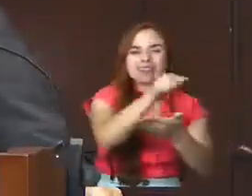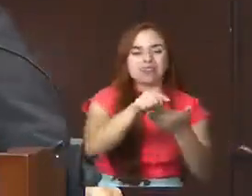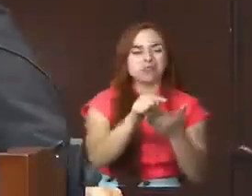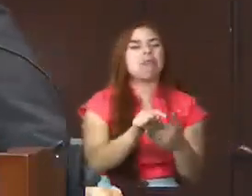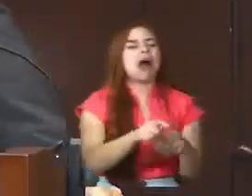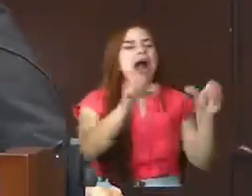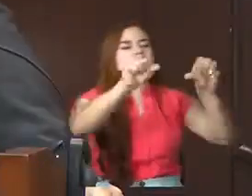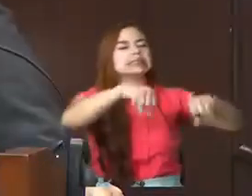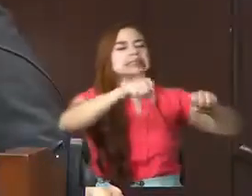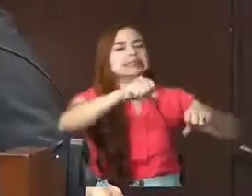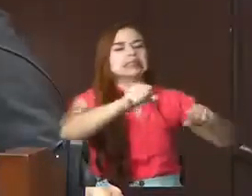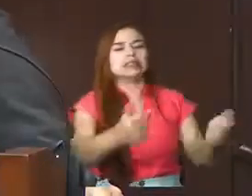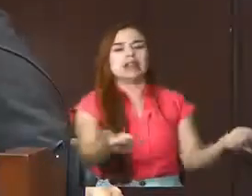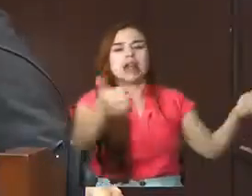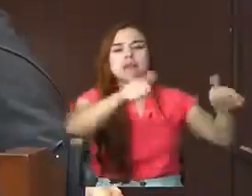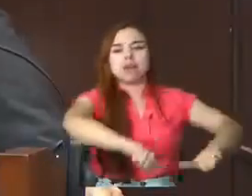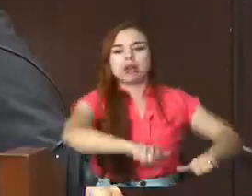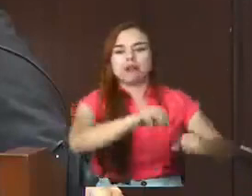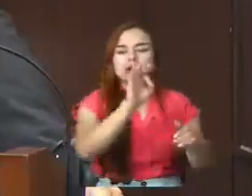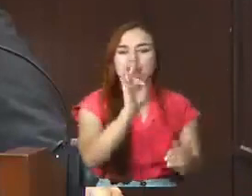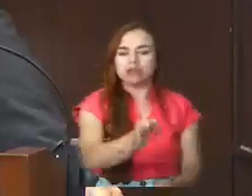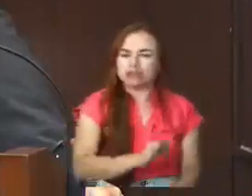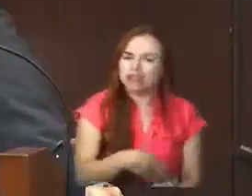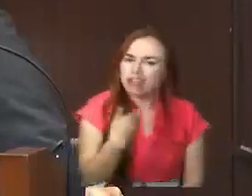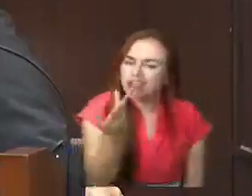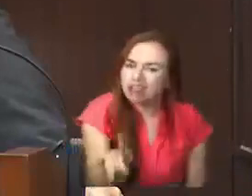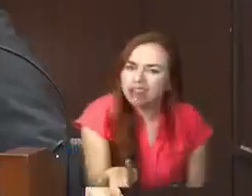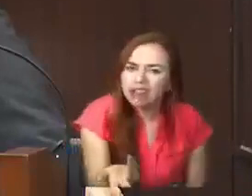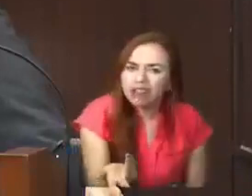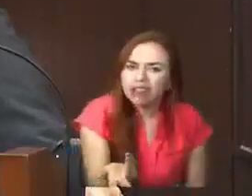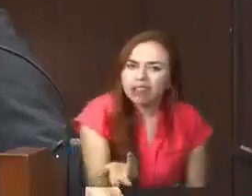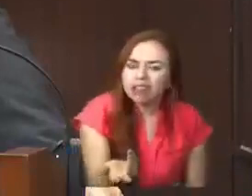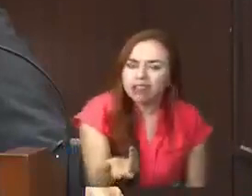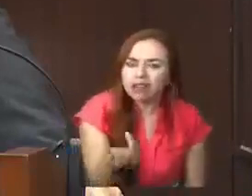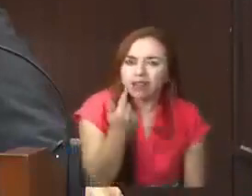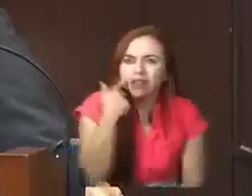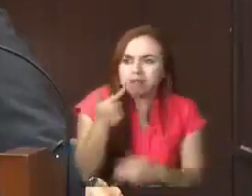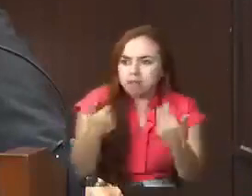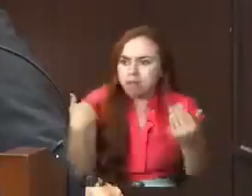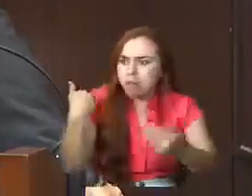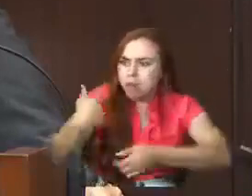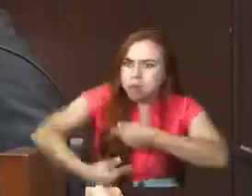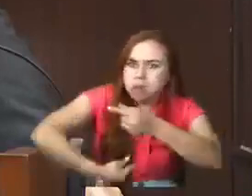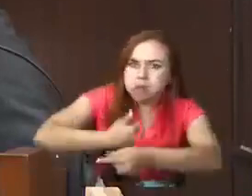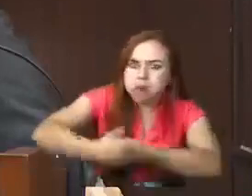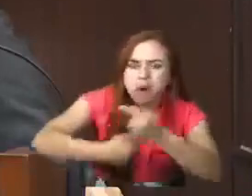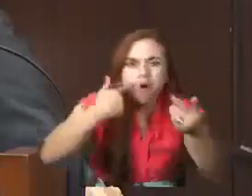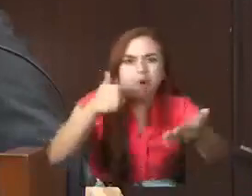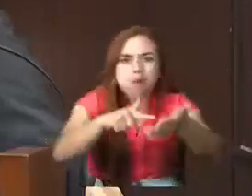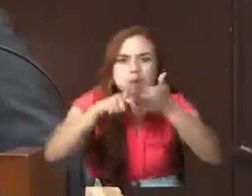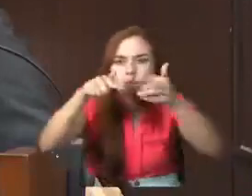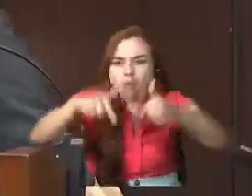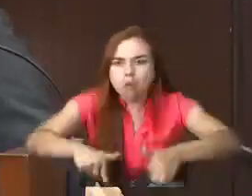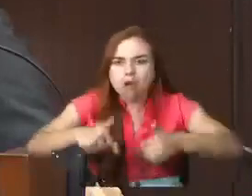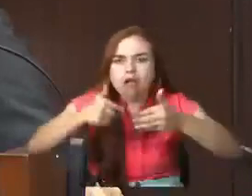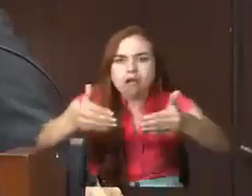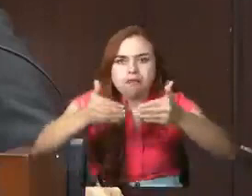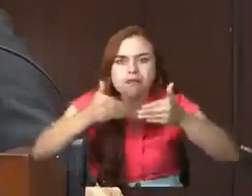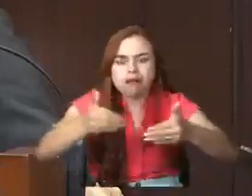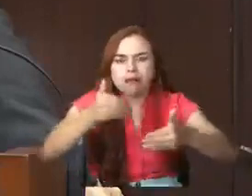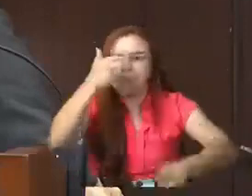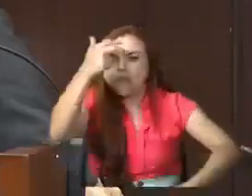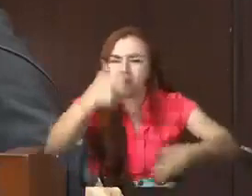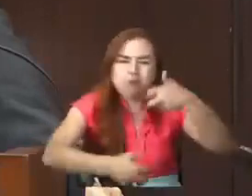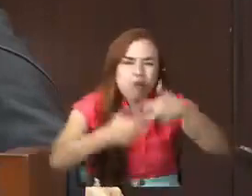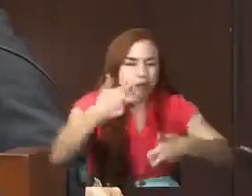han sometido al país a una situación de decisiones complejas y difíciles que sugieren soluciones con